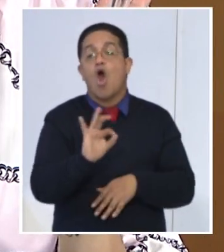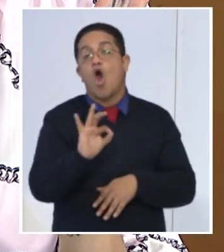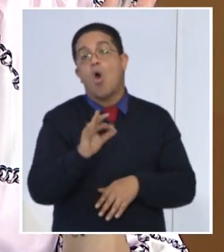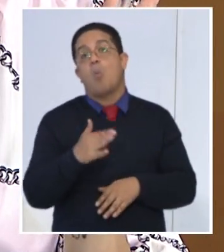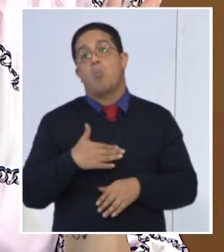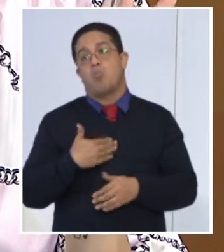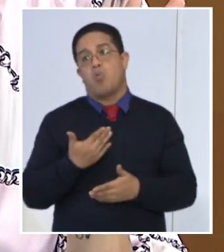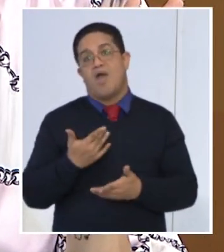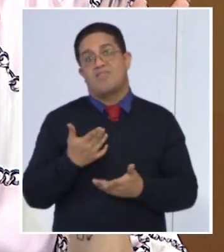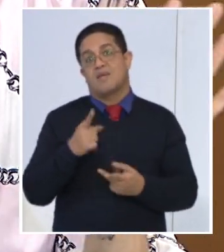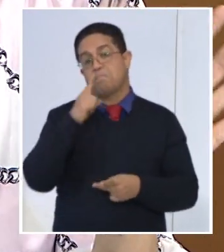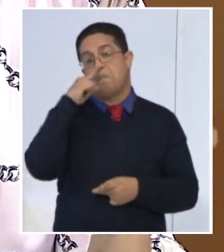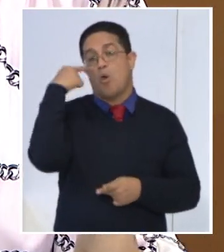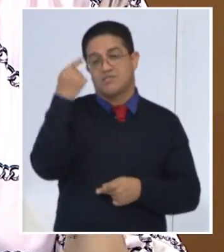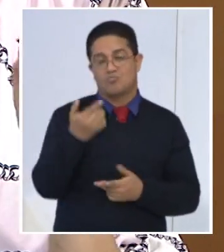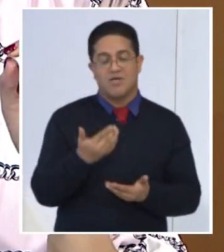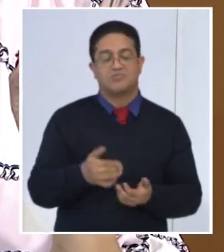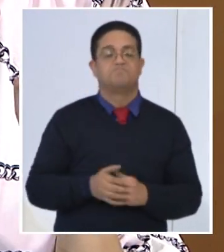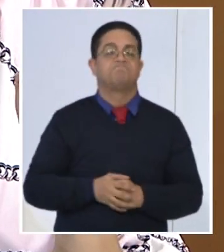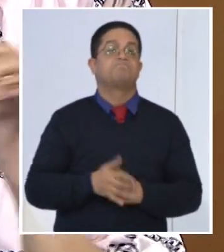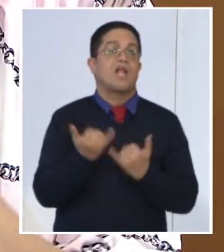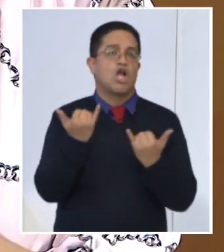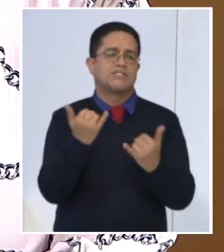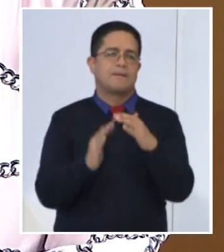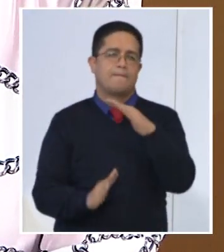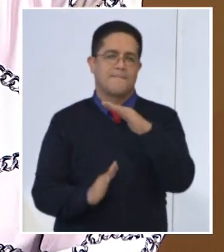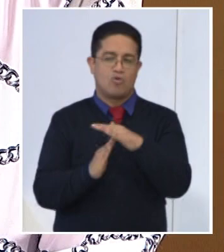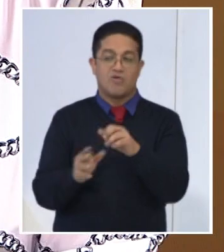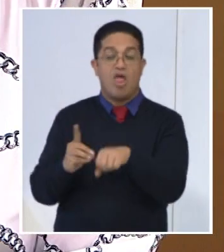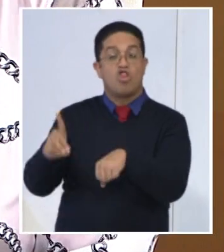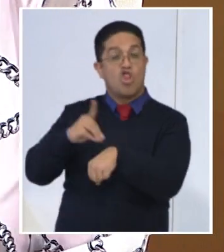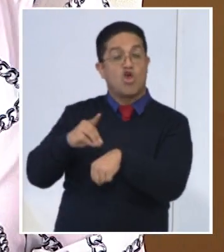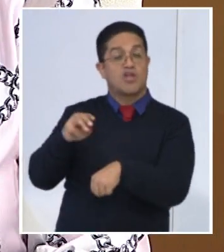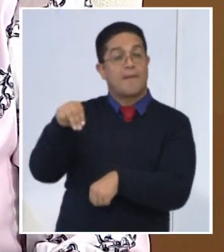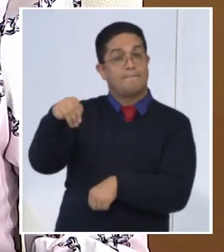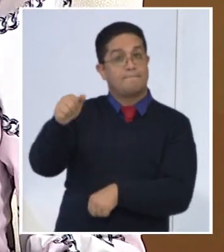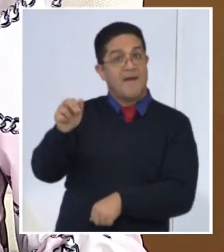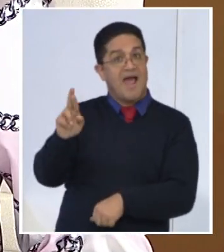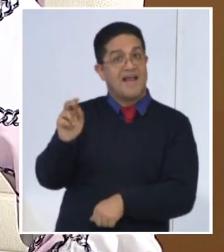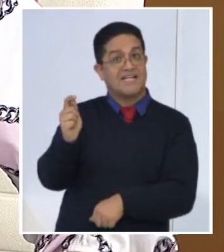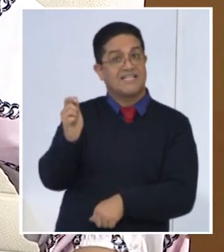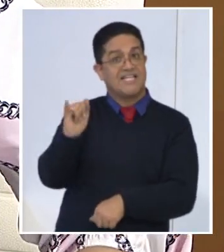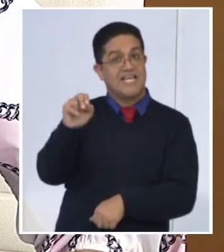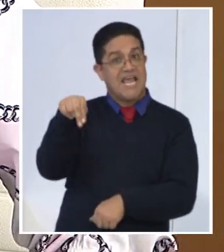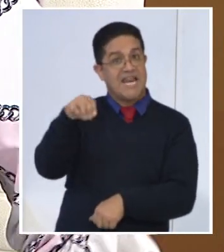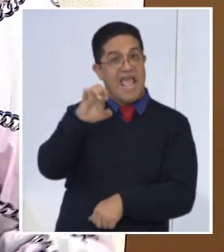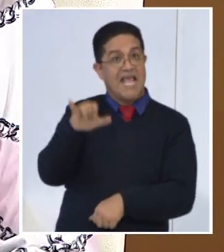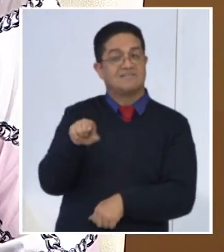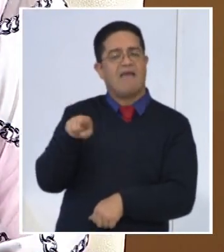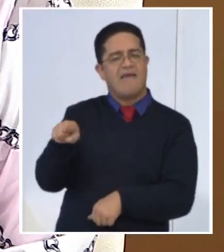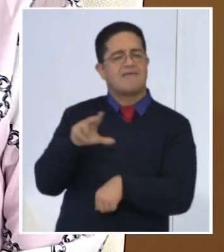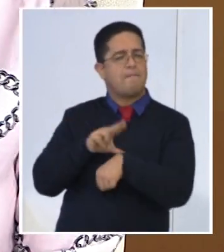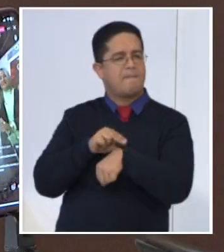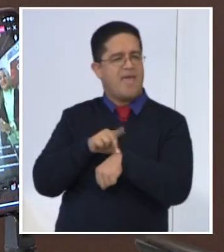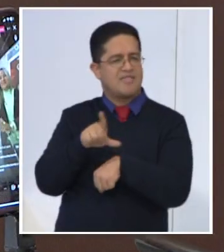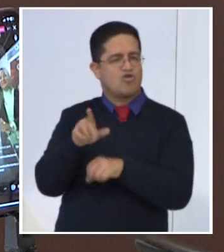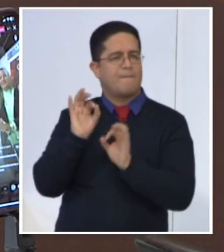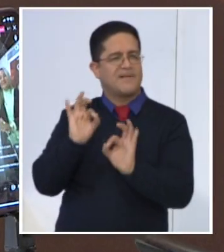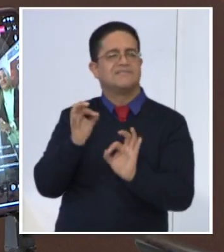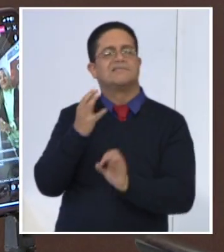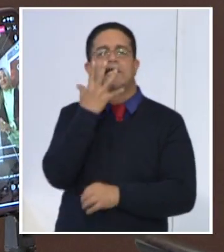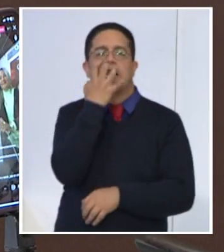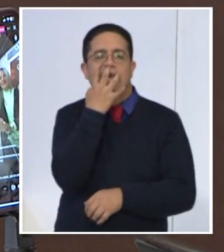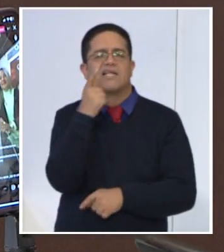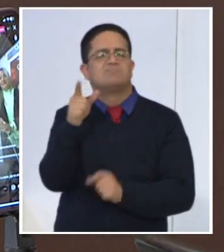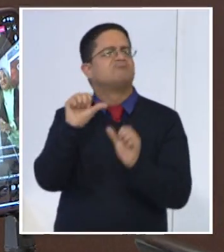servir para el próximo año. Vamos a ver. Vamos a irnos a la pausa. La doctora Mayra Martínez nos seguirá acompañando al regreso. Ella es médico alergólogo y